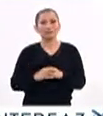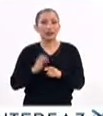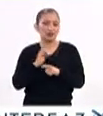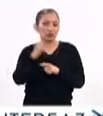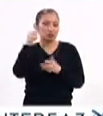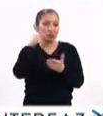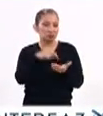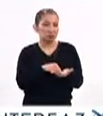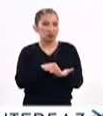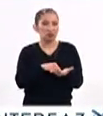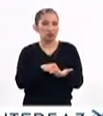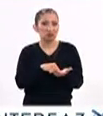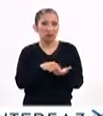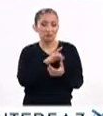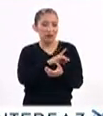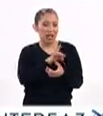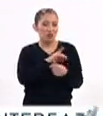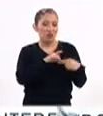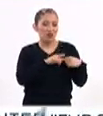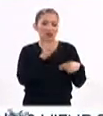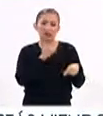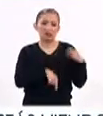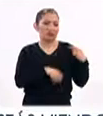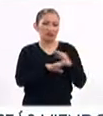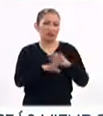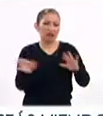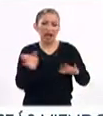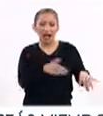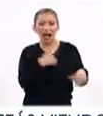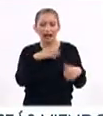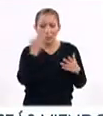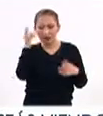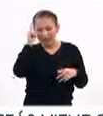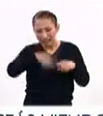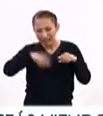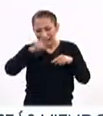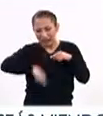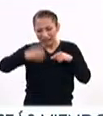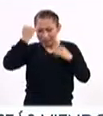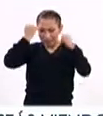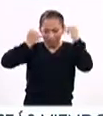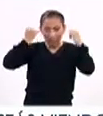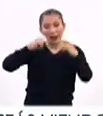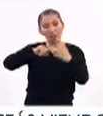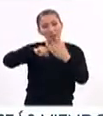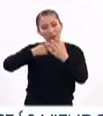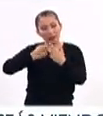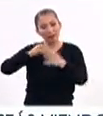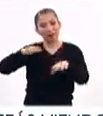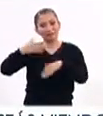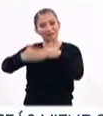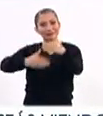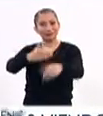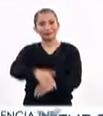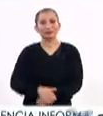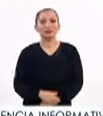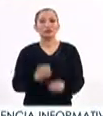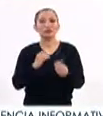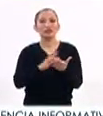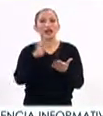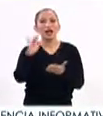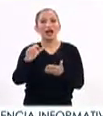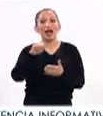Entonces yo creo que el miedo se debe de quitar, debemos de empezar a romper esas barreras y empezar a caminar.